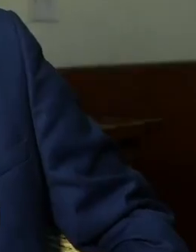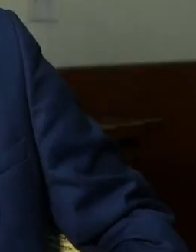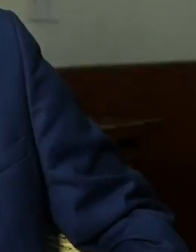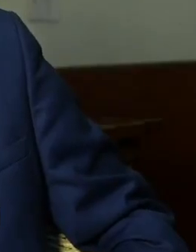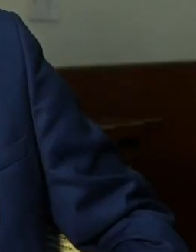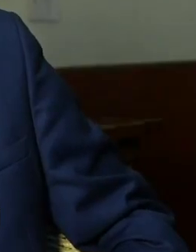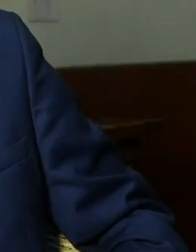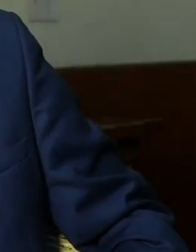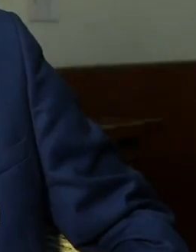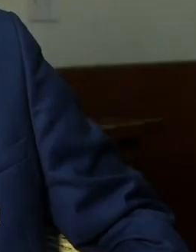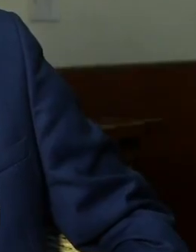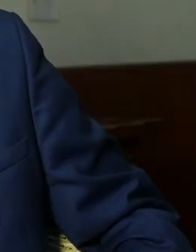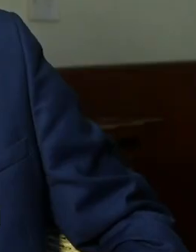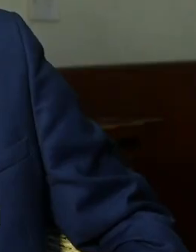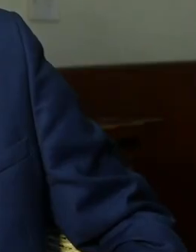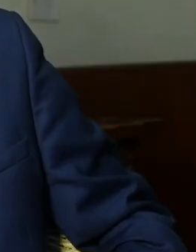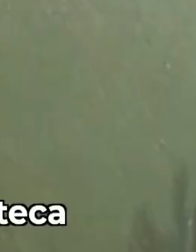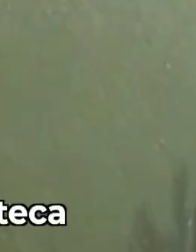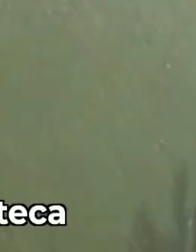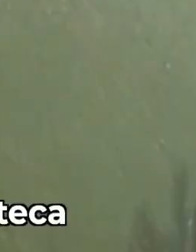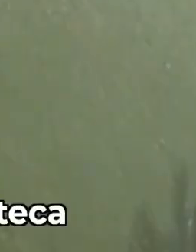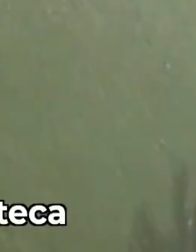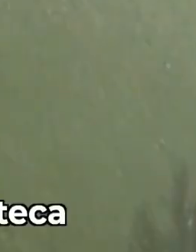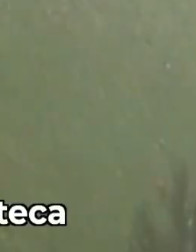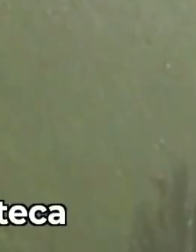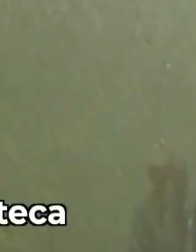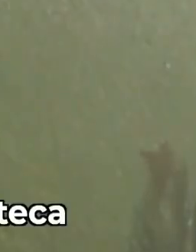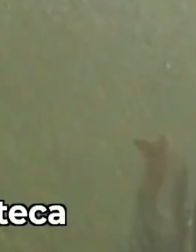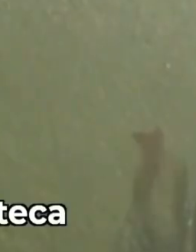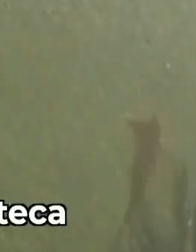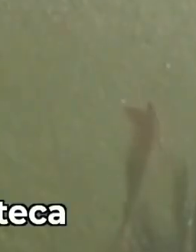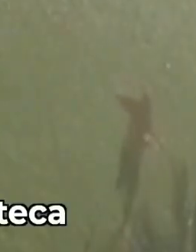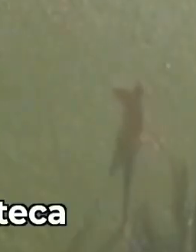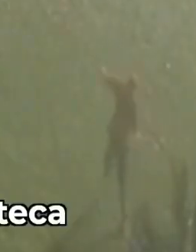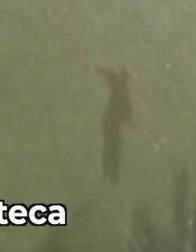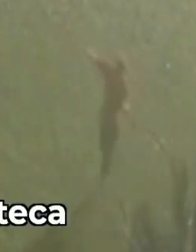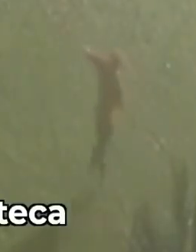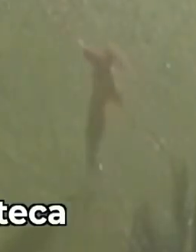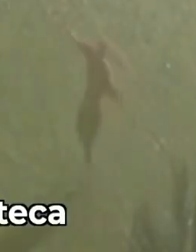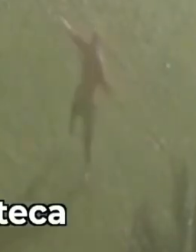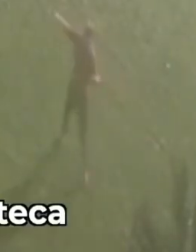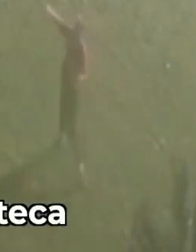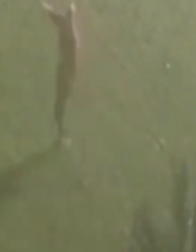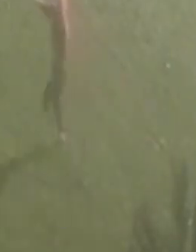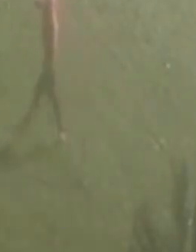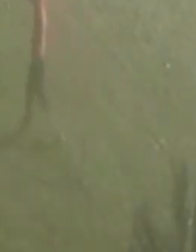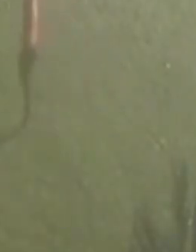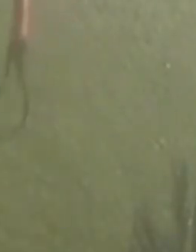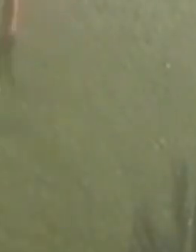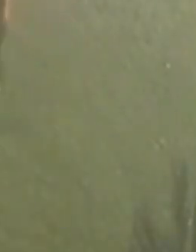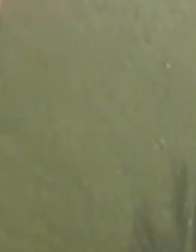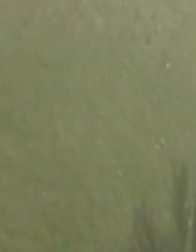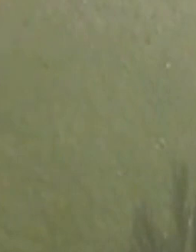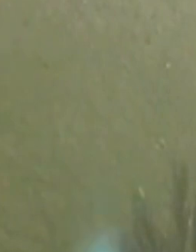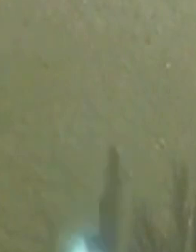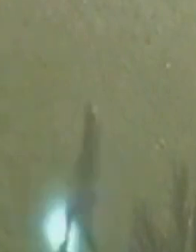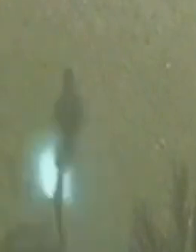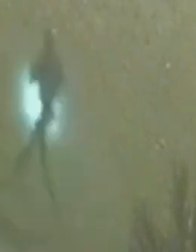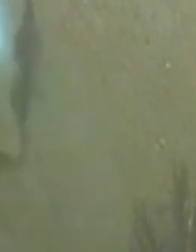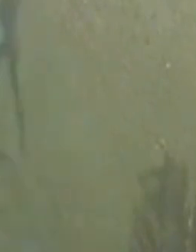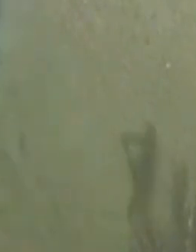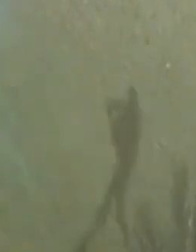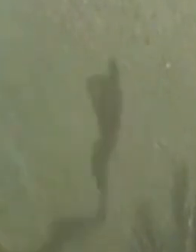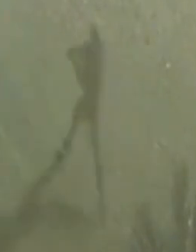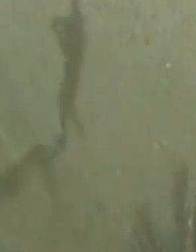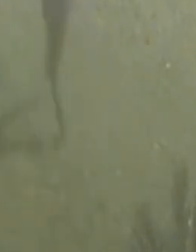Voy corriendo hacia la puerta. Afuera de esta puerta de la biblioteca hay una reja. Estaba ahí ya un